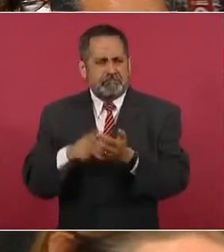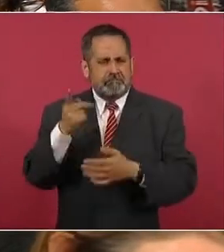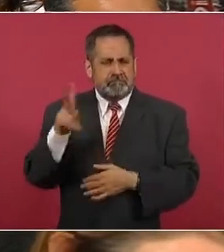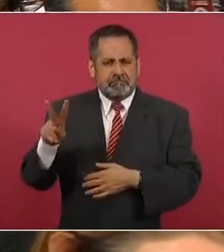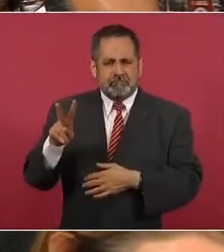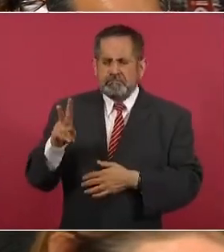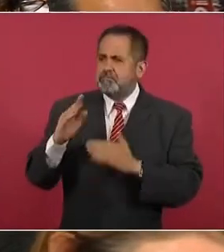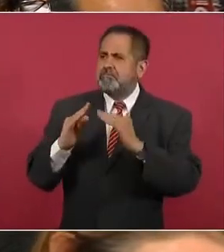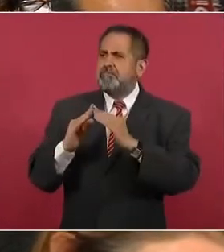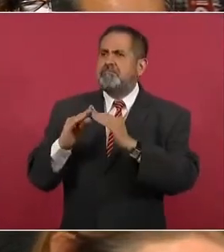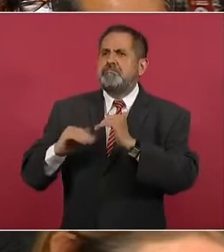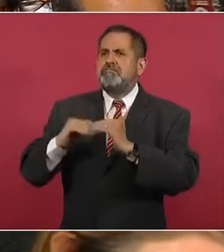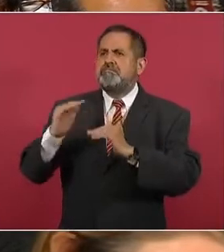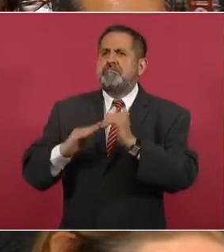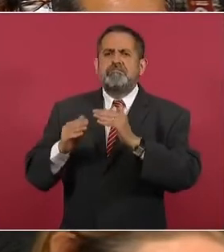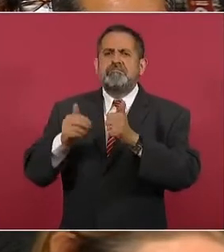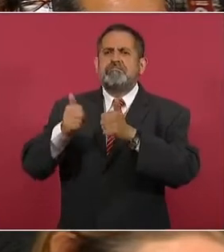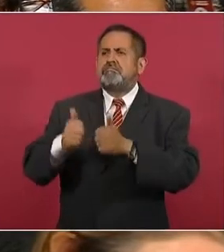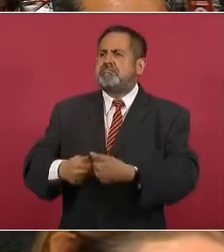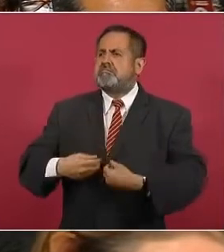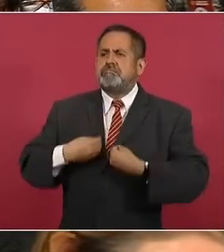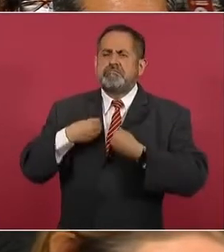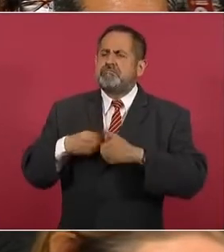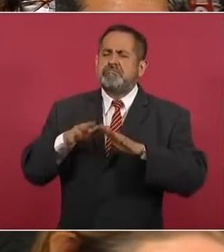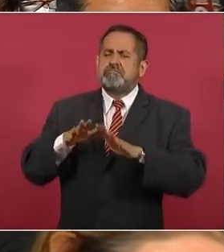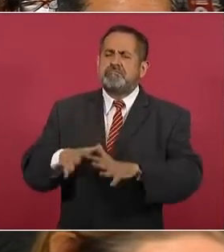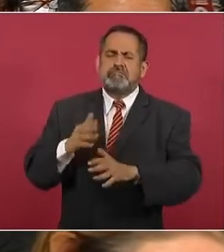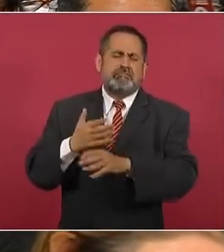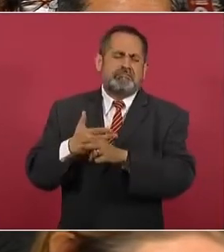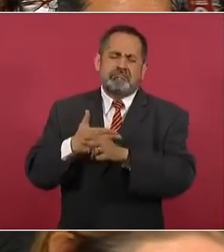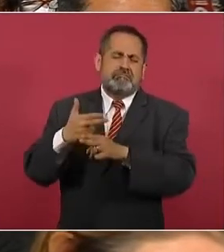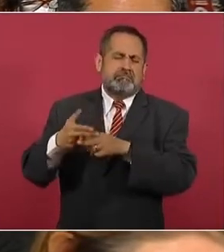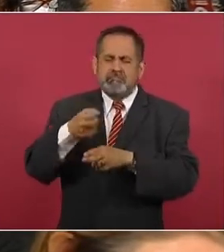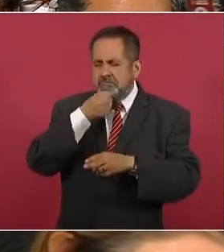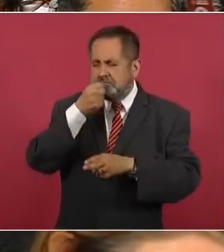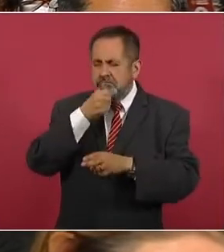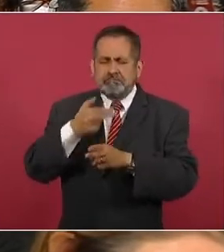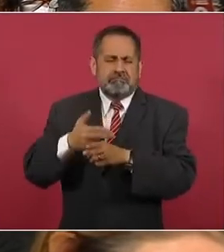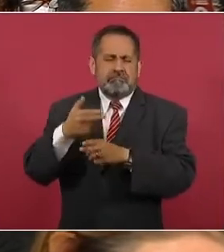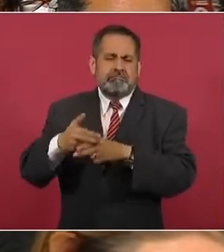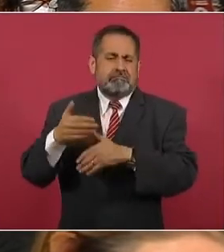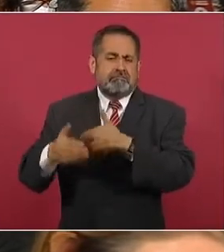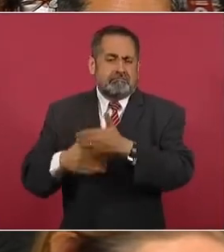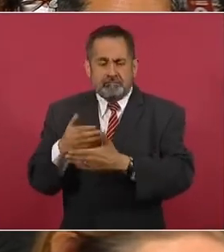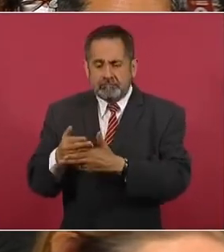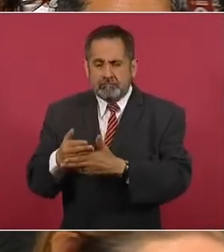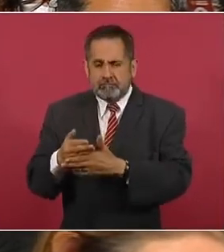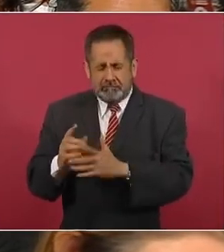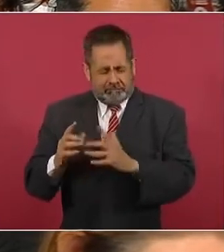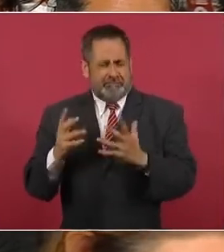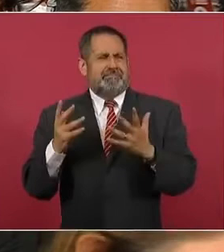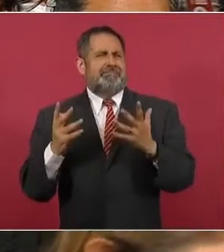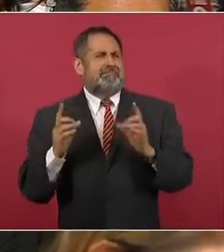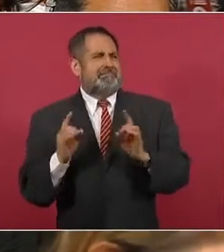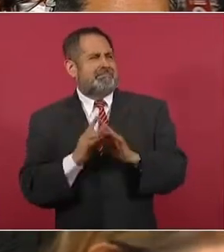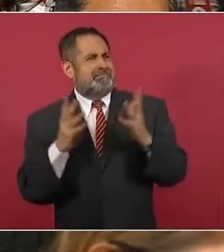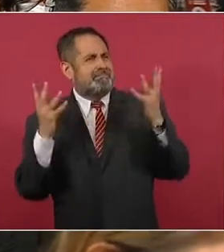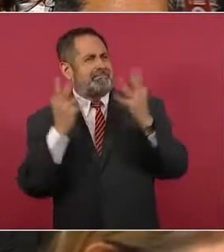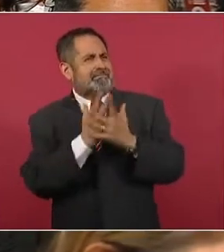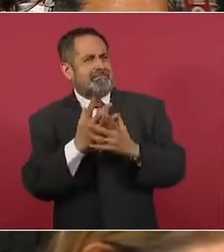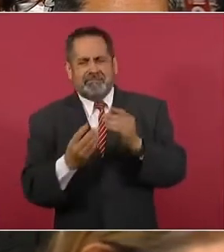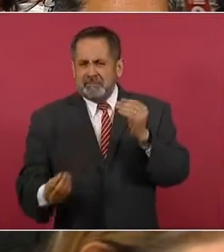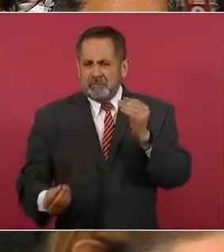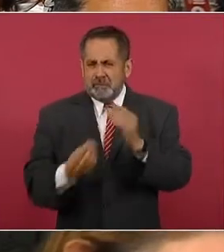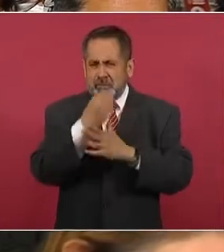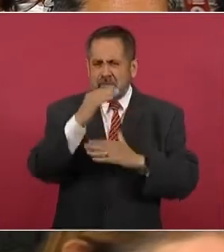días de la tercera edad ahí y de pronto, como el edificio Orchid, que está en